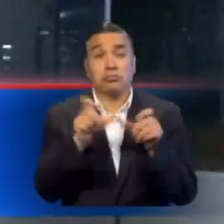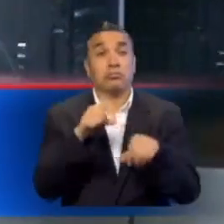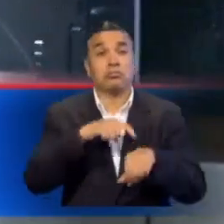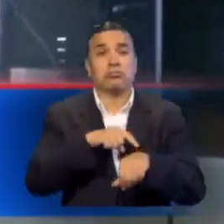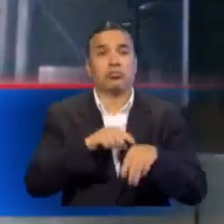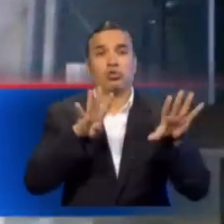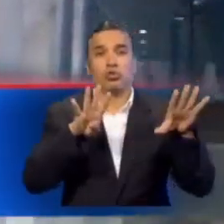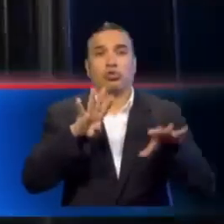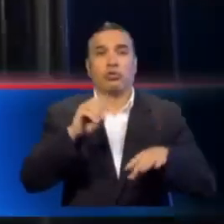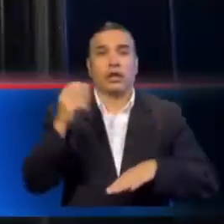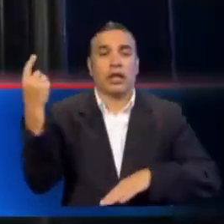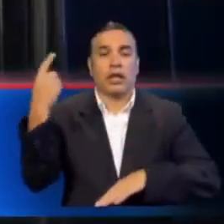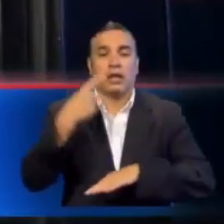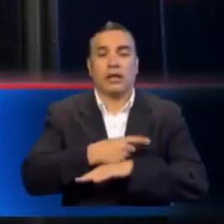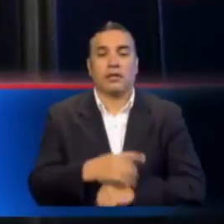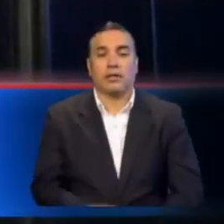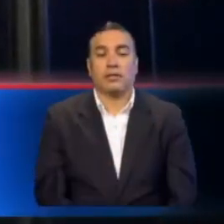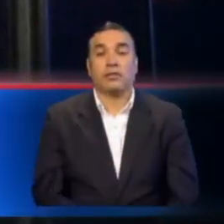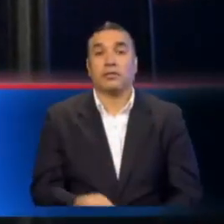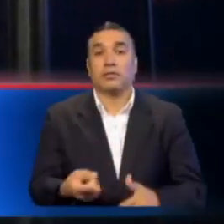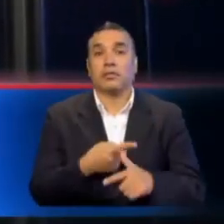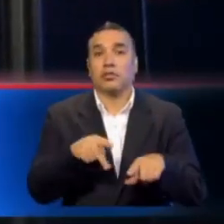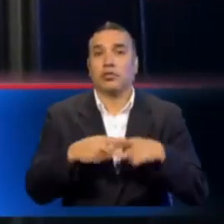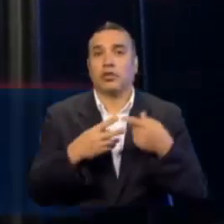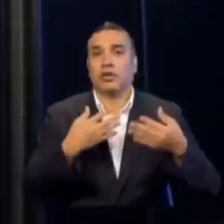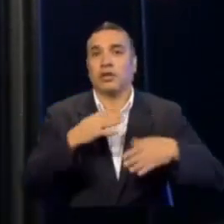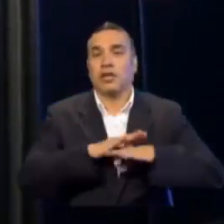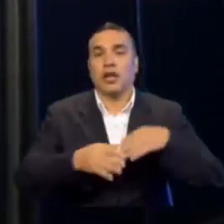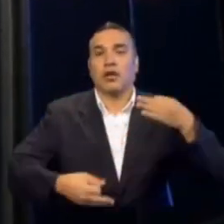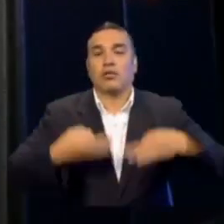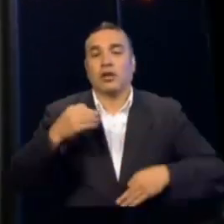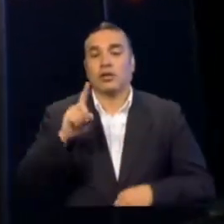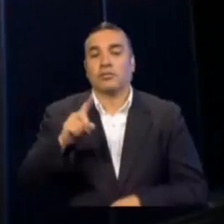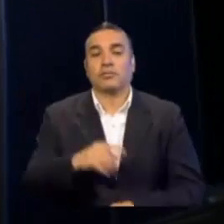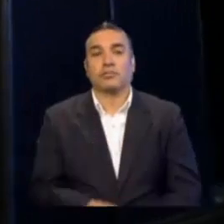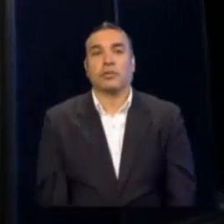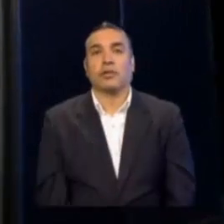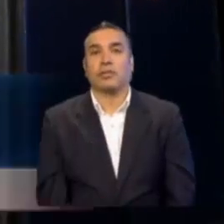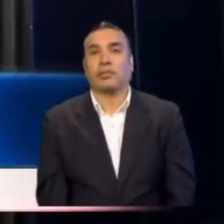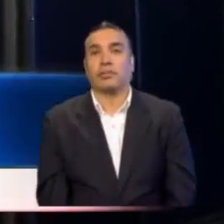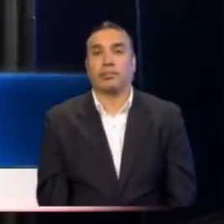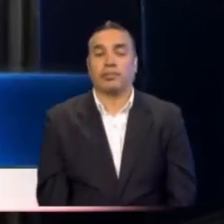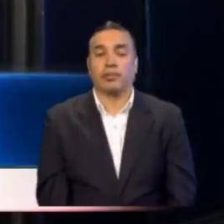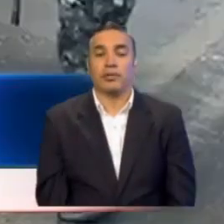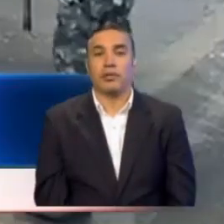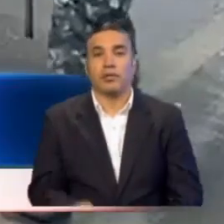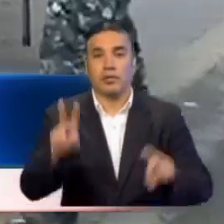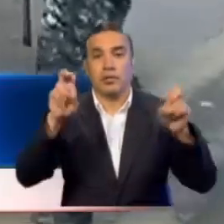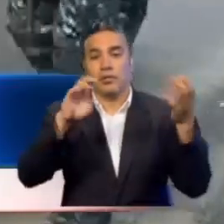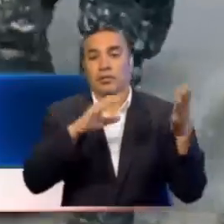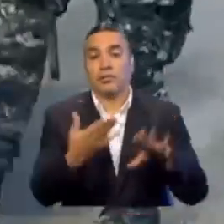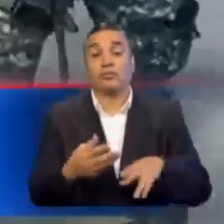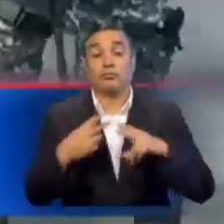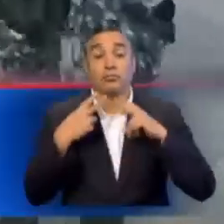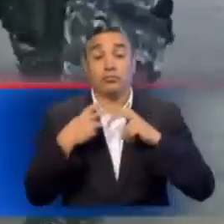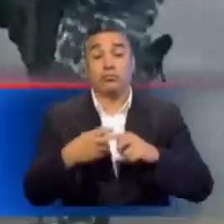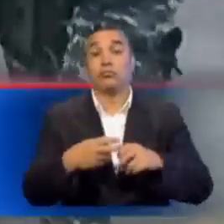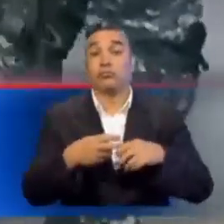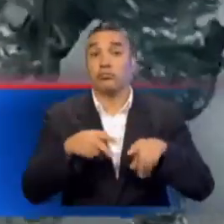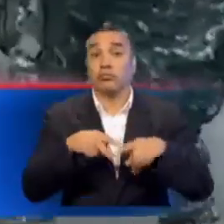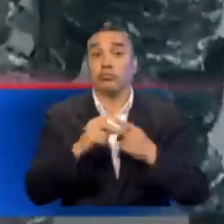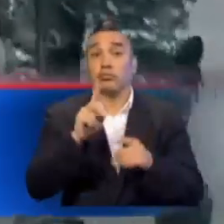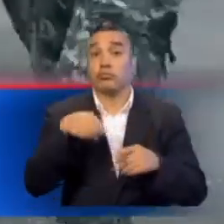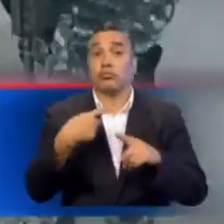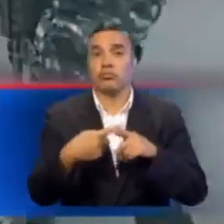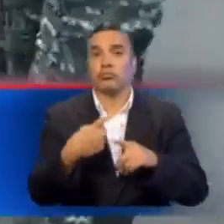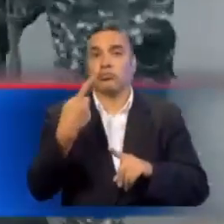90 días se dio inicio ya del proceso penal esto es el inicio de instrucción fiscal por el delito de asesinato e investigaciones desarrolladas